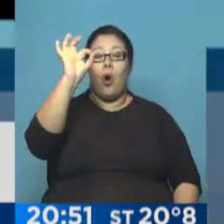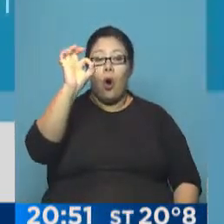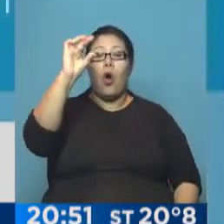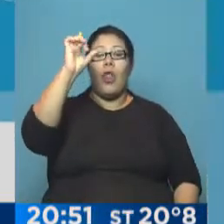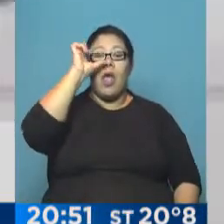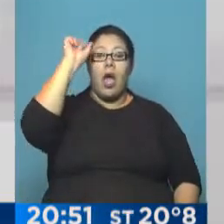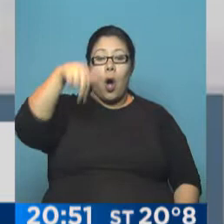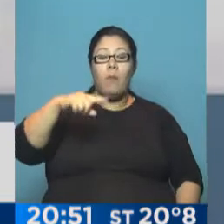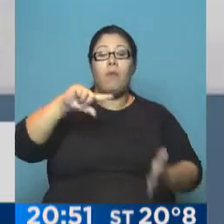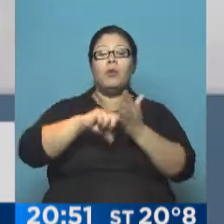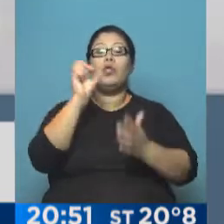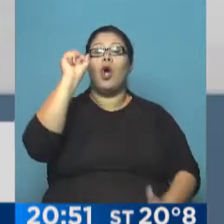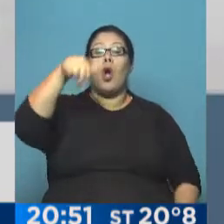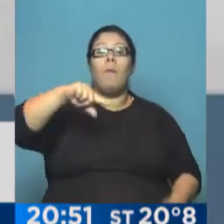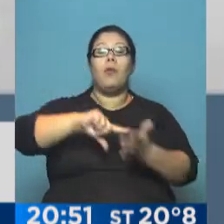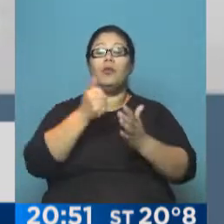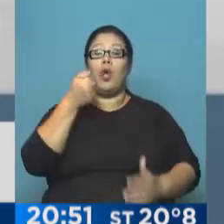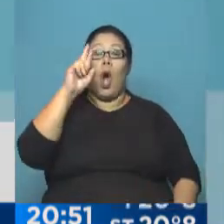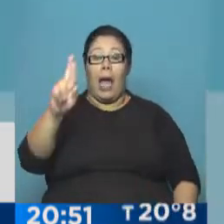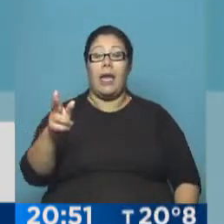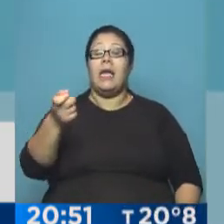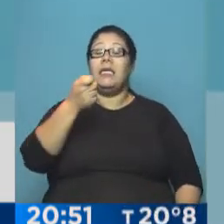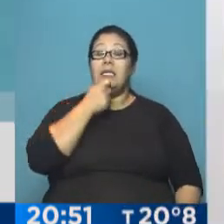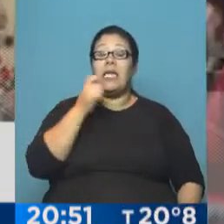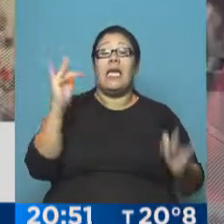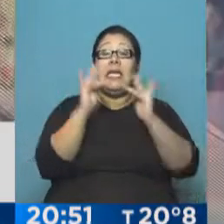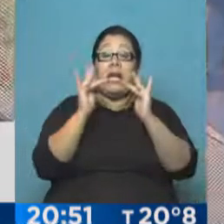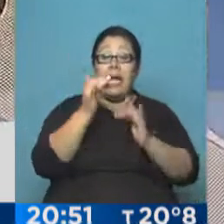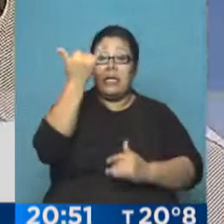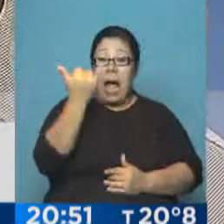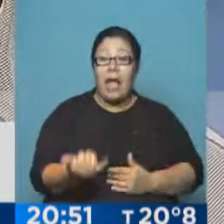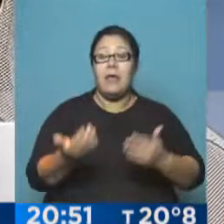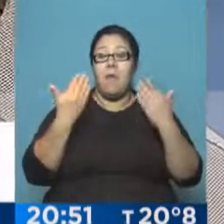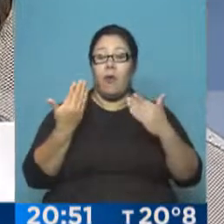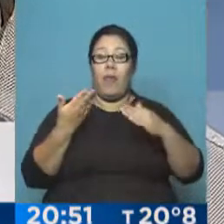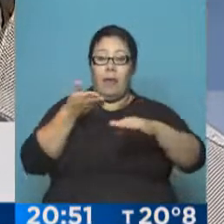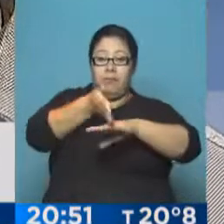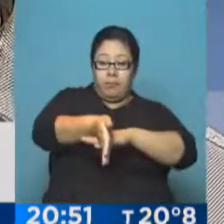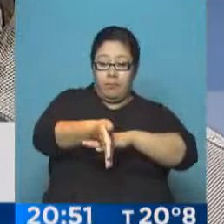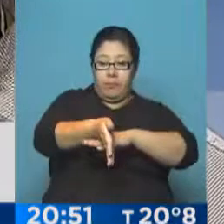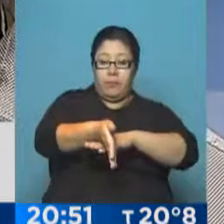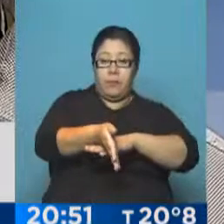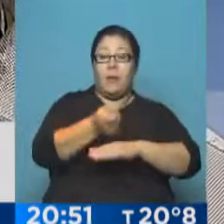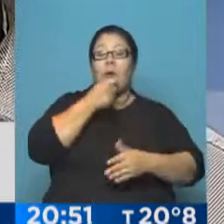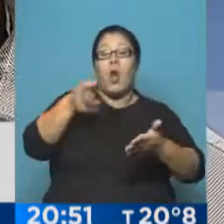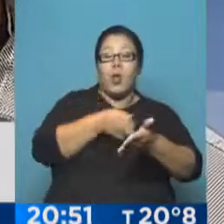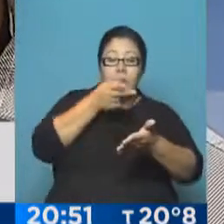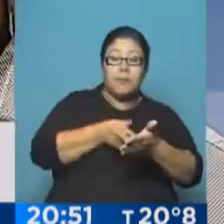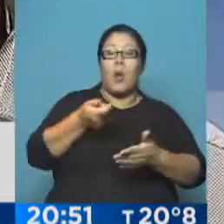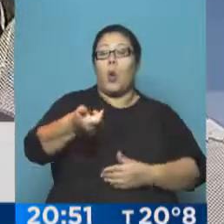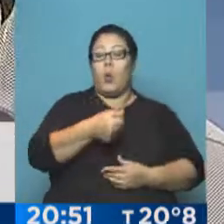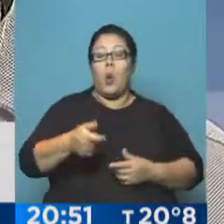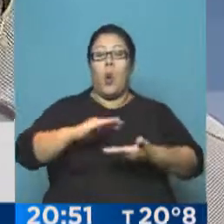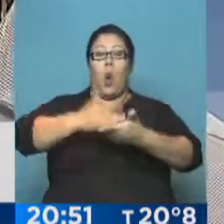punto bar desde cualquier tipo de dispositivo que tenga navegador de internet tanto desde teléfonos celulares como tabletas computadoras